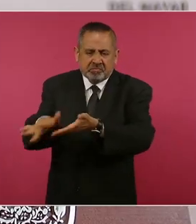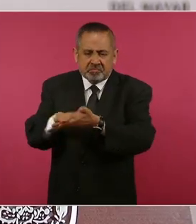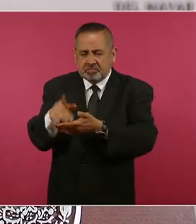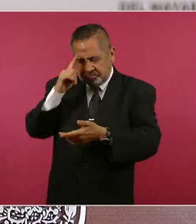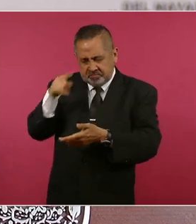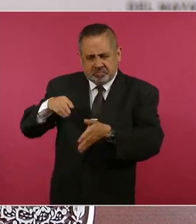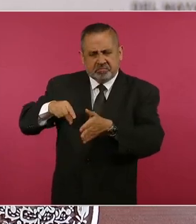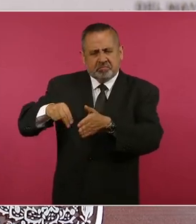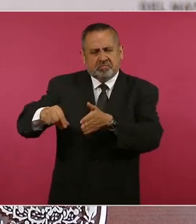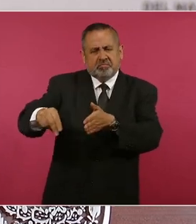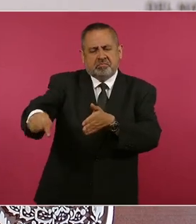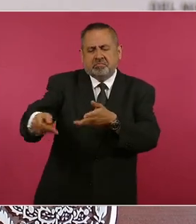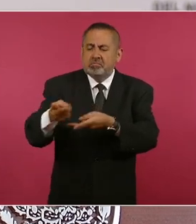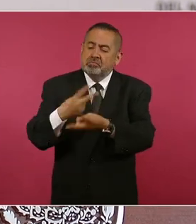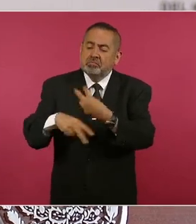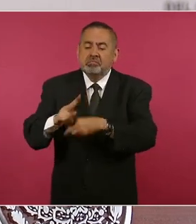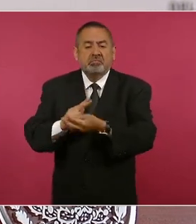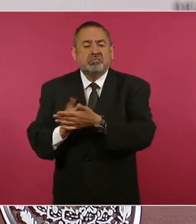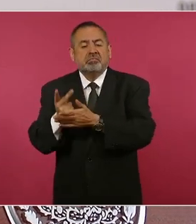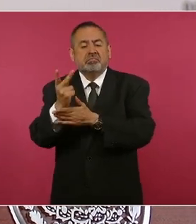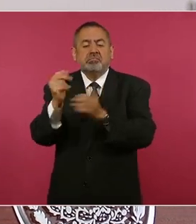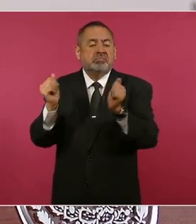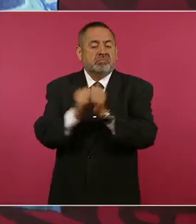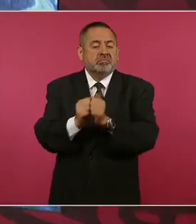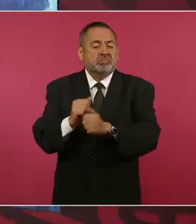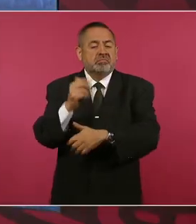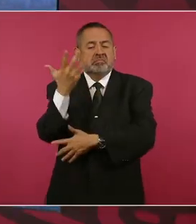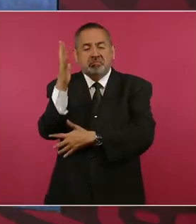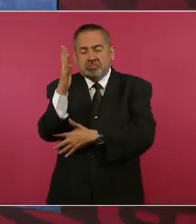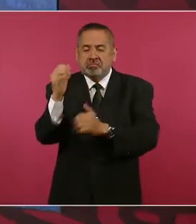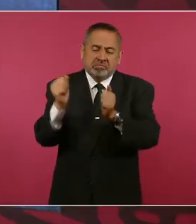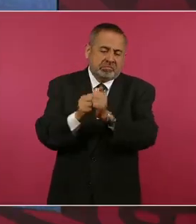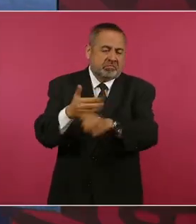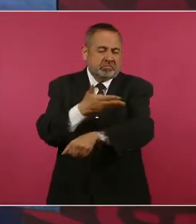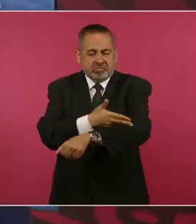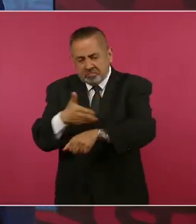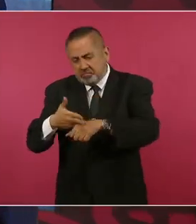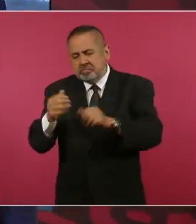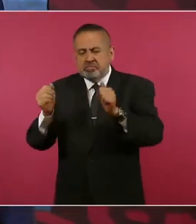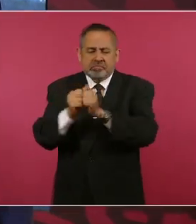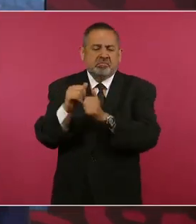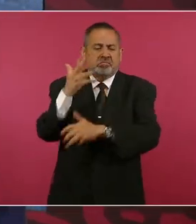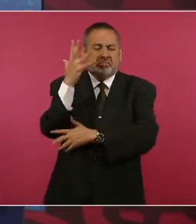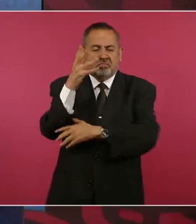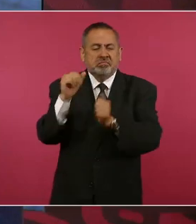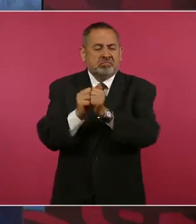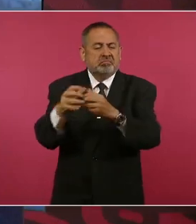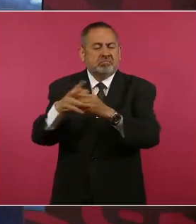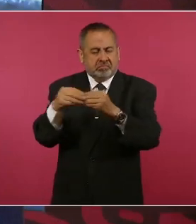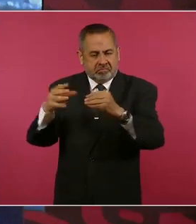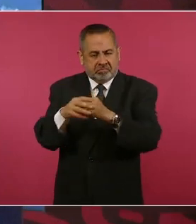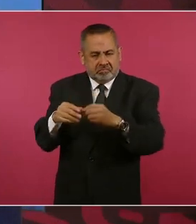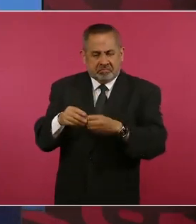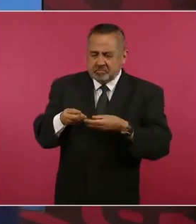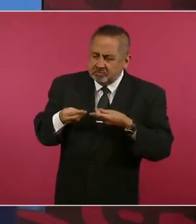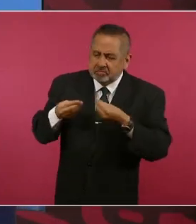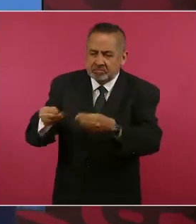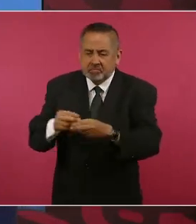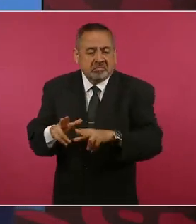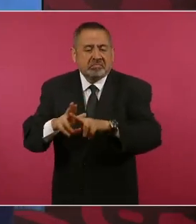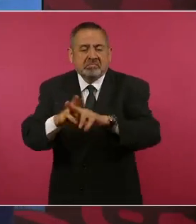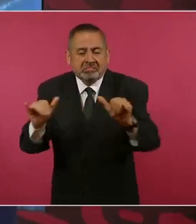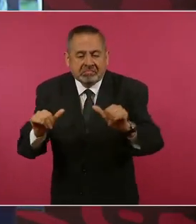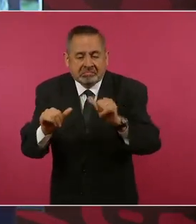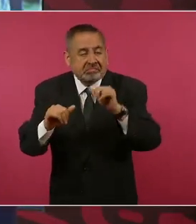cultiven sus tierras con árboles maderables y frutales. Eso no lo